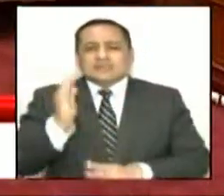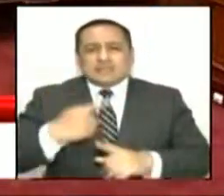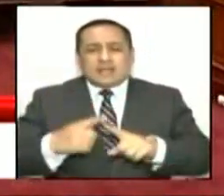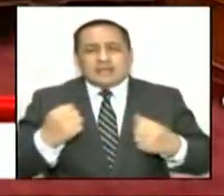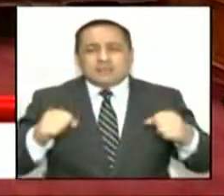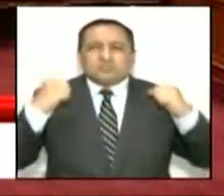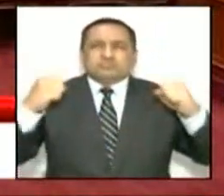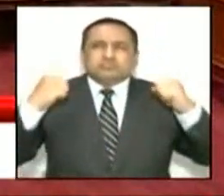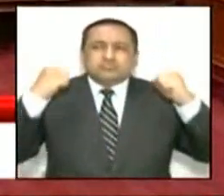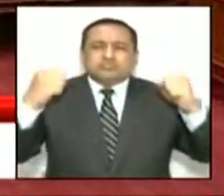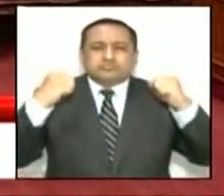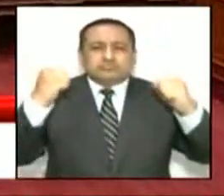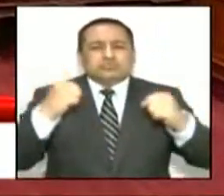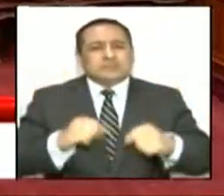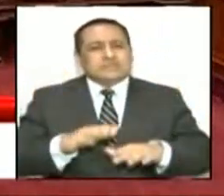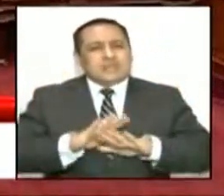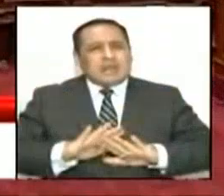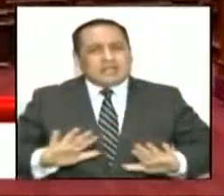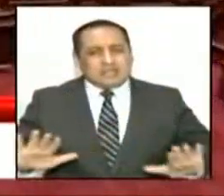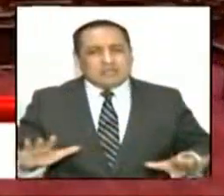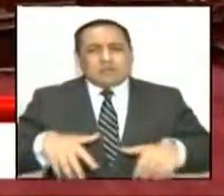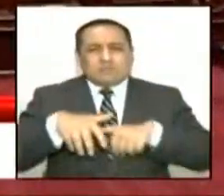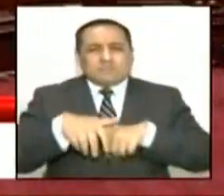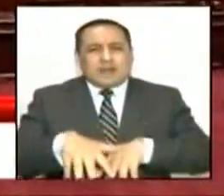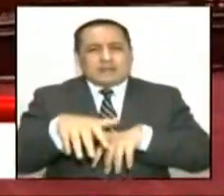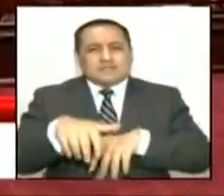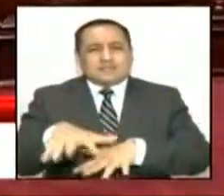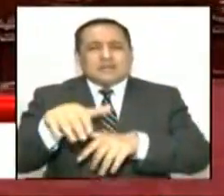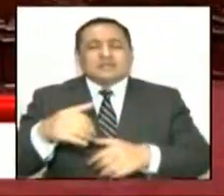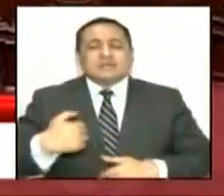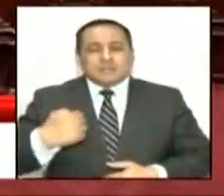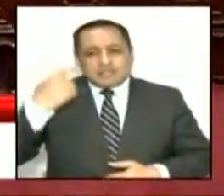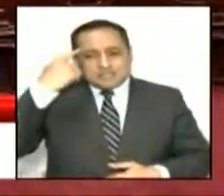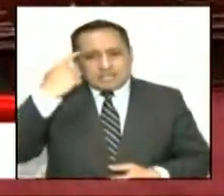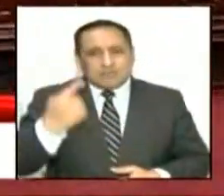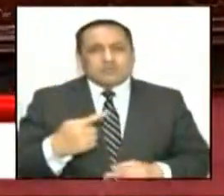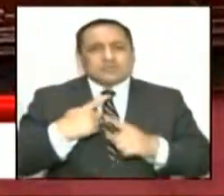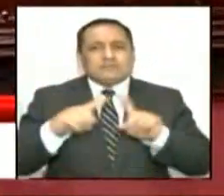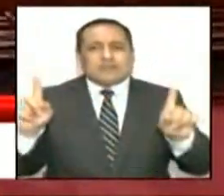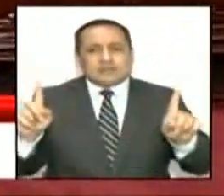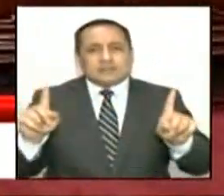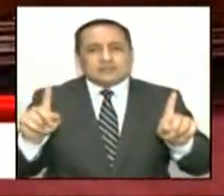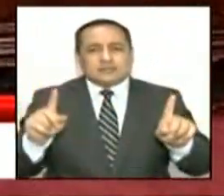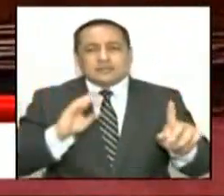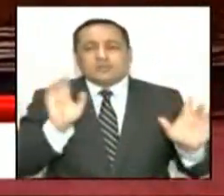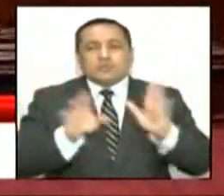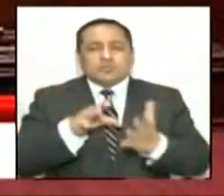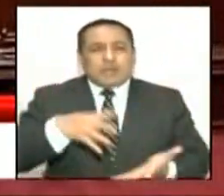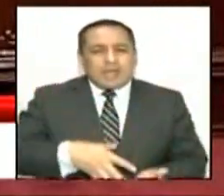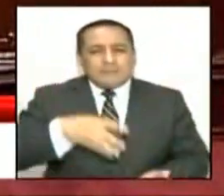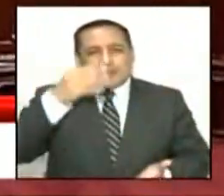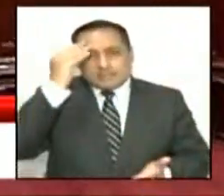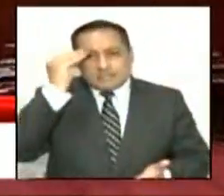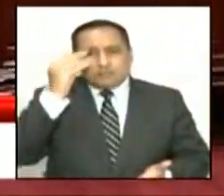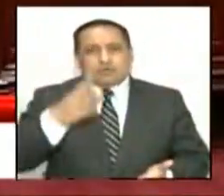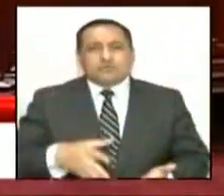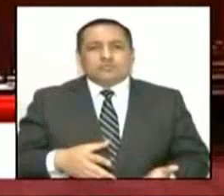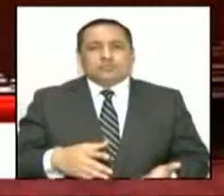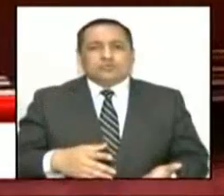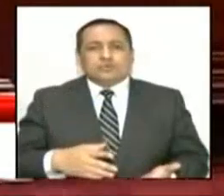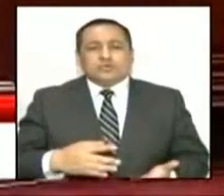protestar pacíficamente, a marchar, en los cuales teníamos ideales y en los cuales aprendimos